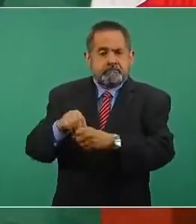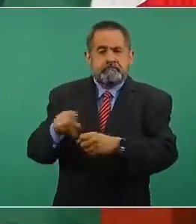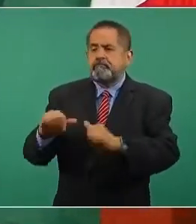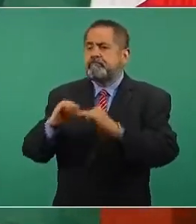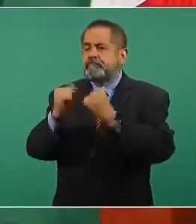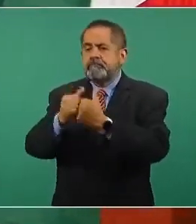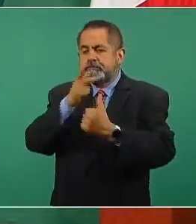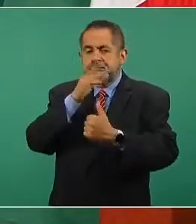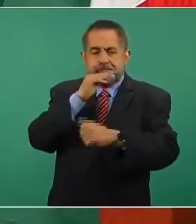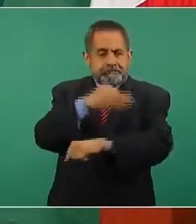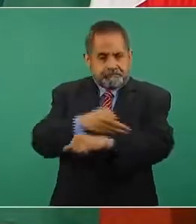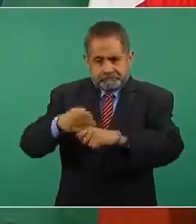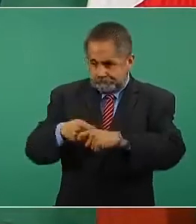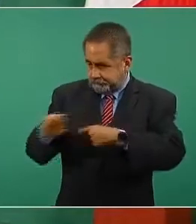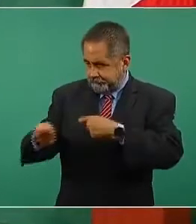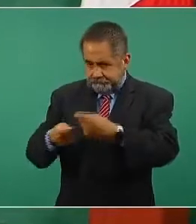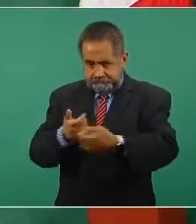madres, de padres de familia,